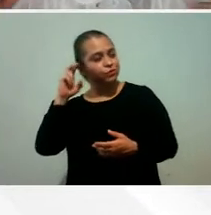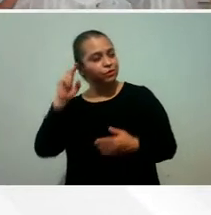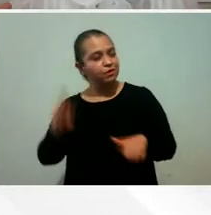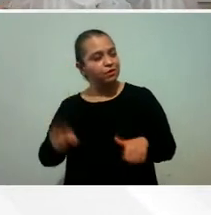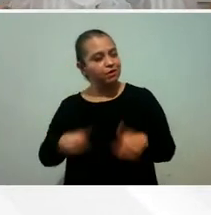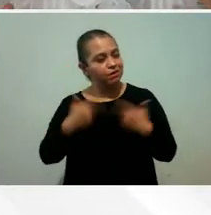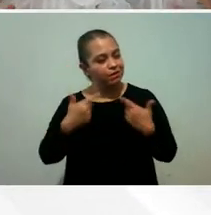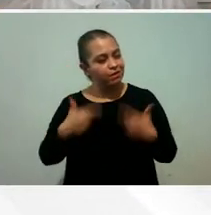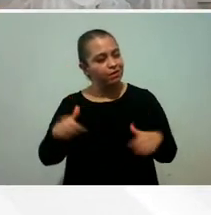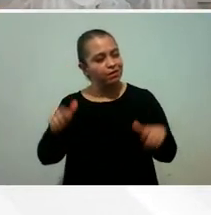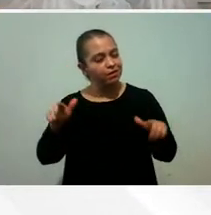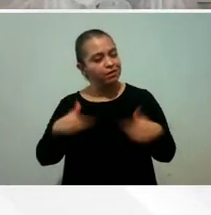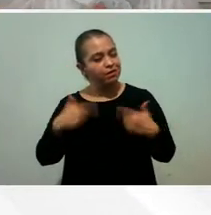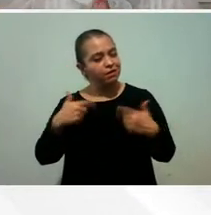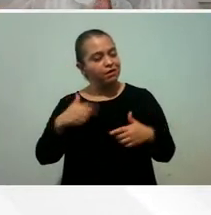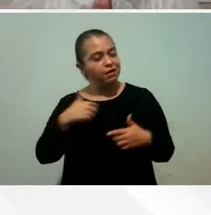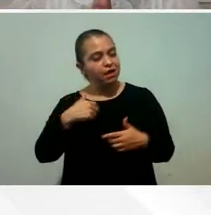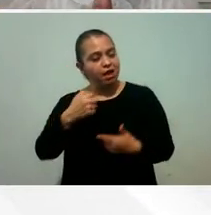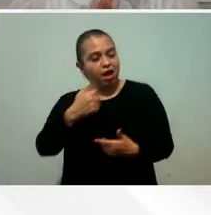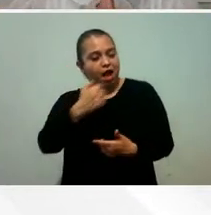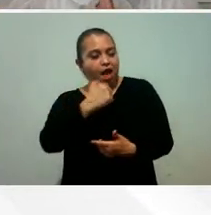pensamiento, tu palabra y tu sentir.